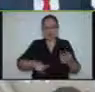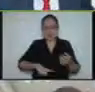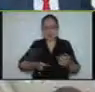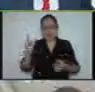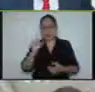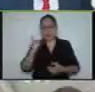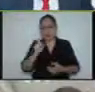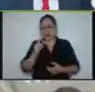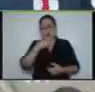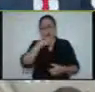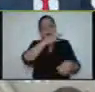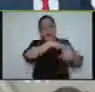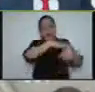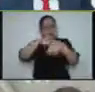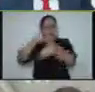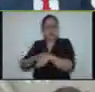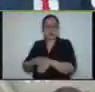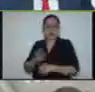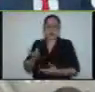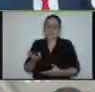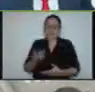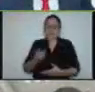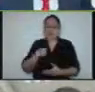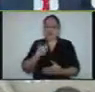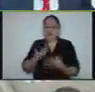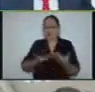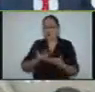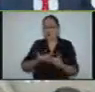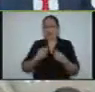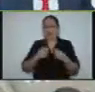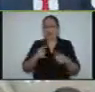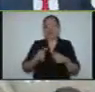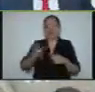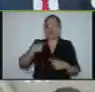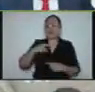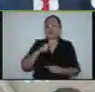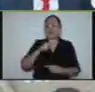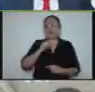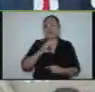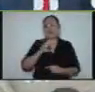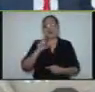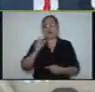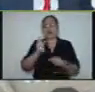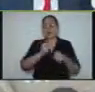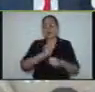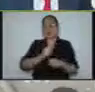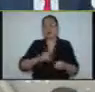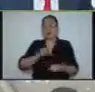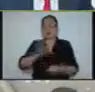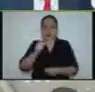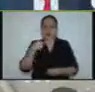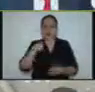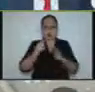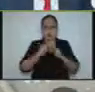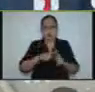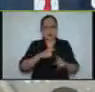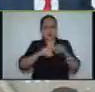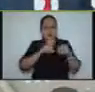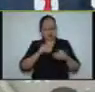dar vista y que he formulado desde el PCC 20 de 2020. Entonces,